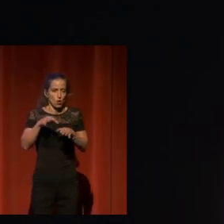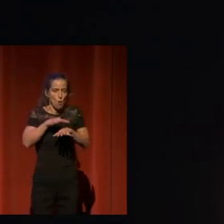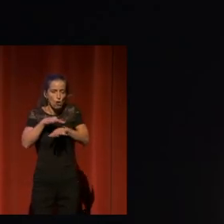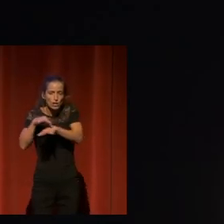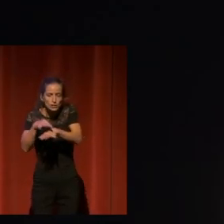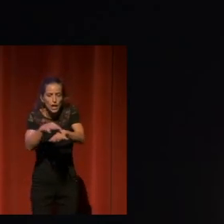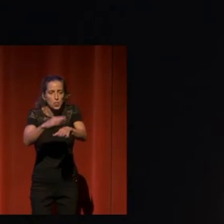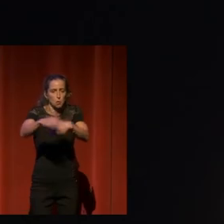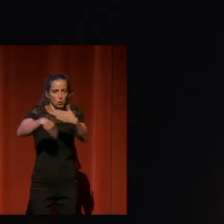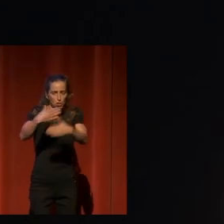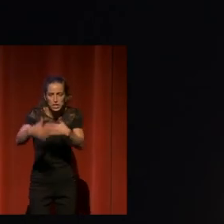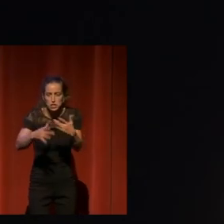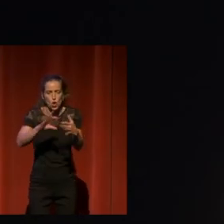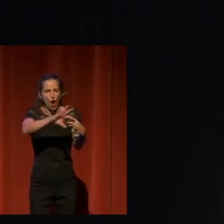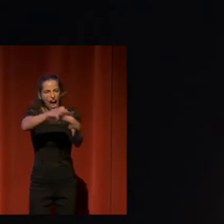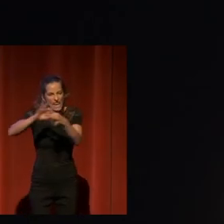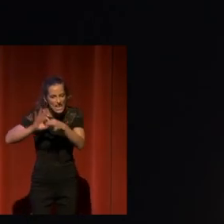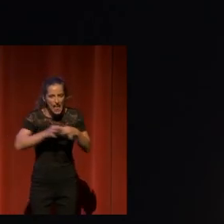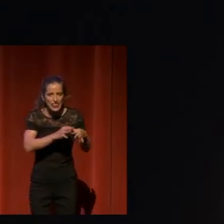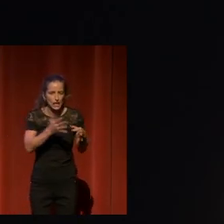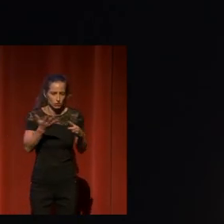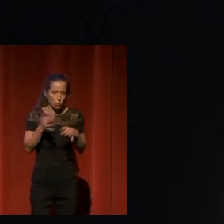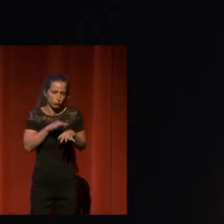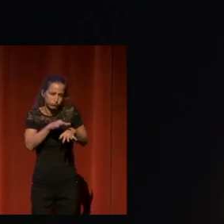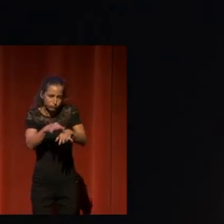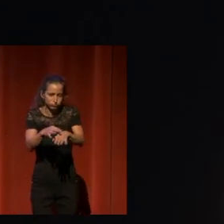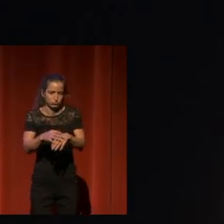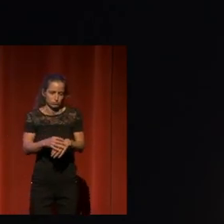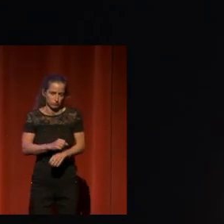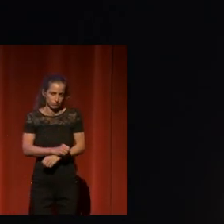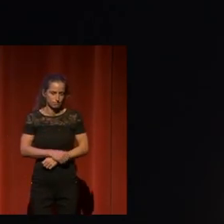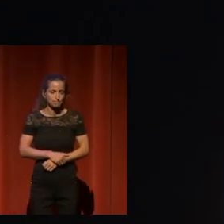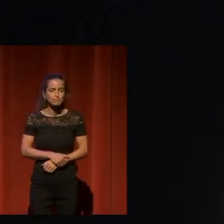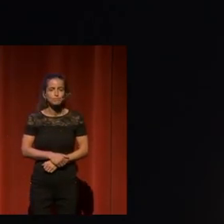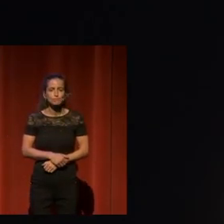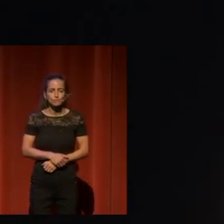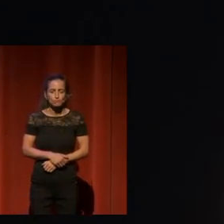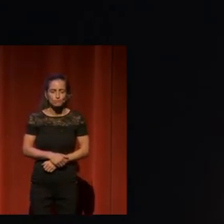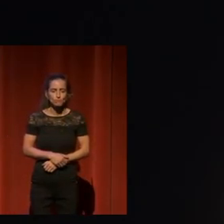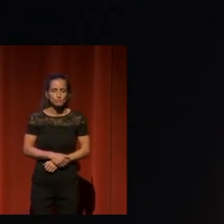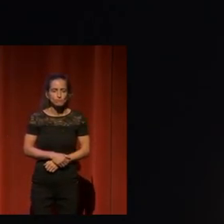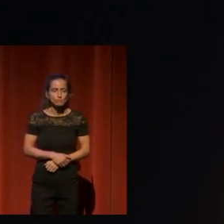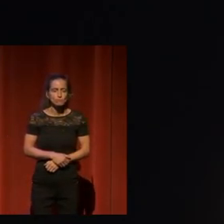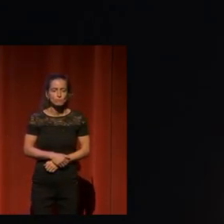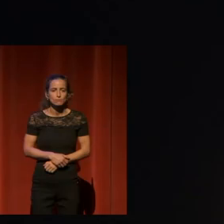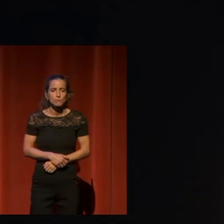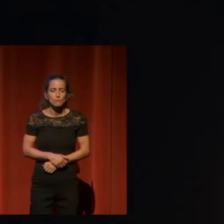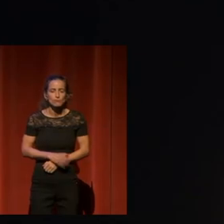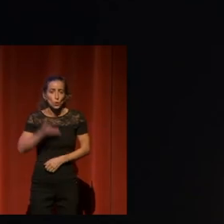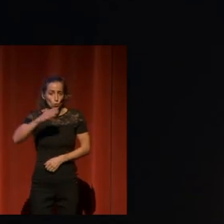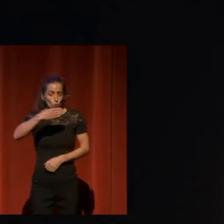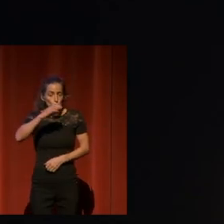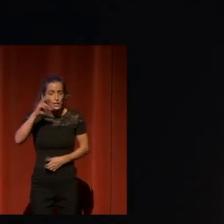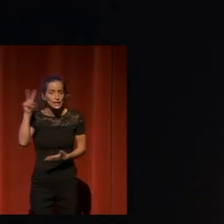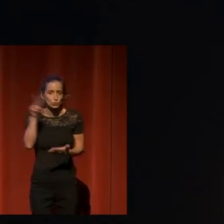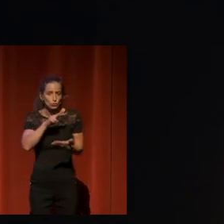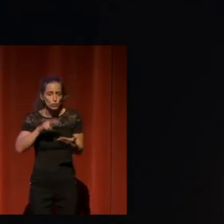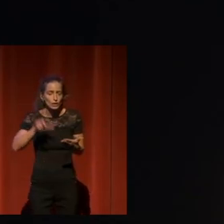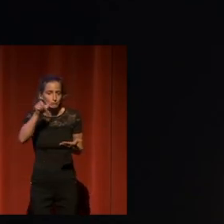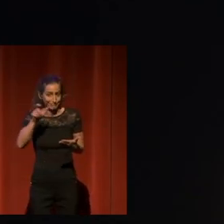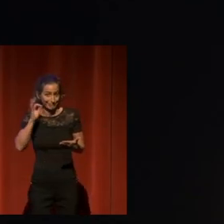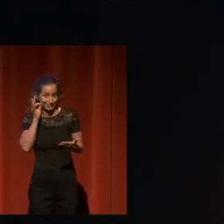creando las alianzas, ¿no? Entonces, hemos visto también que en nuestros clubes de lectura las participantes